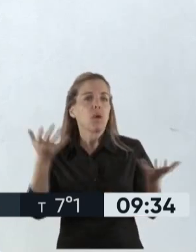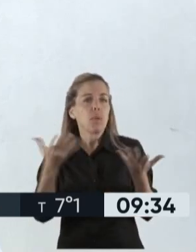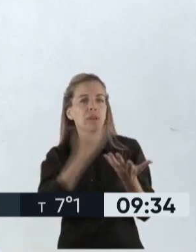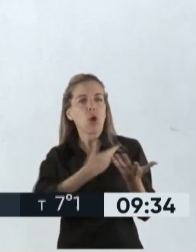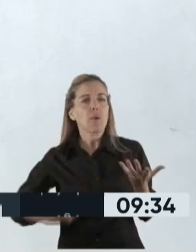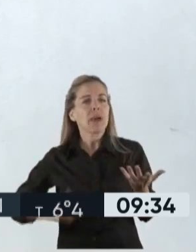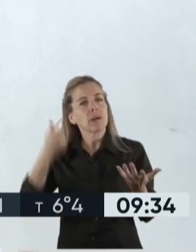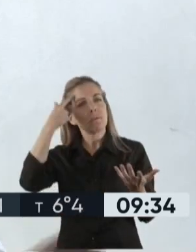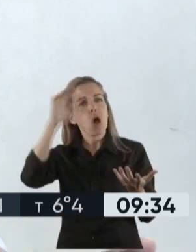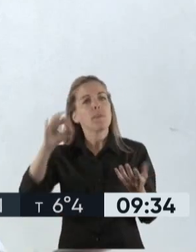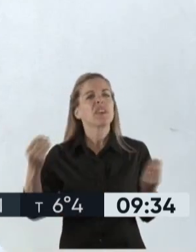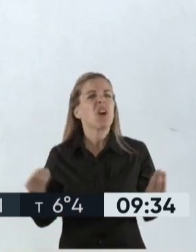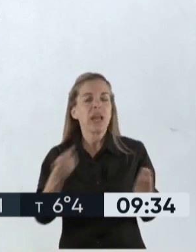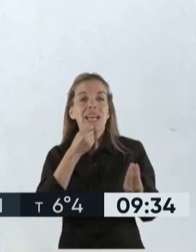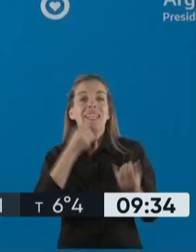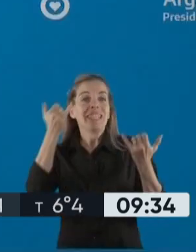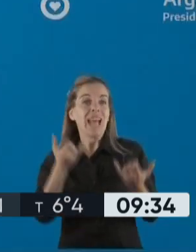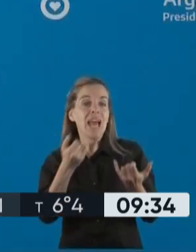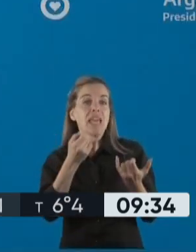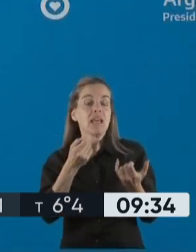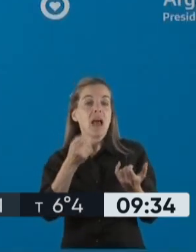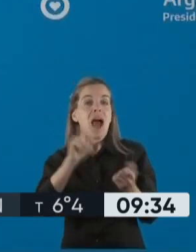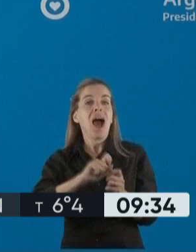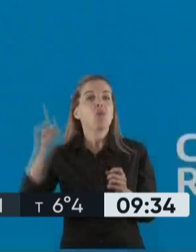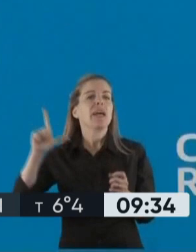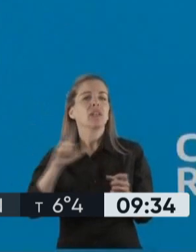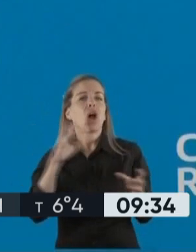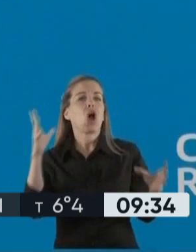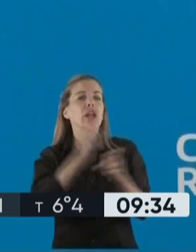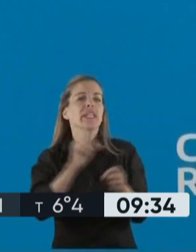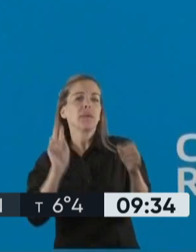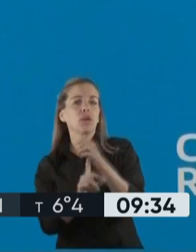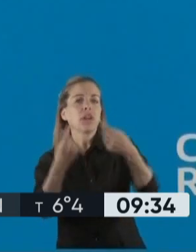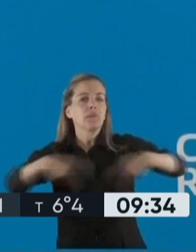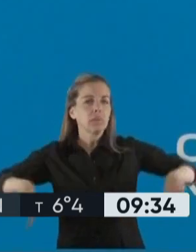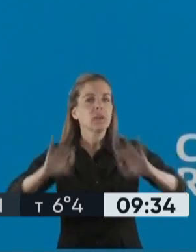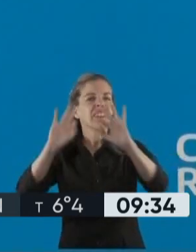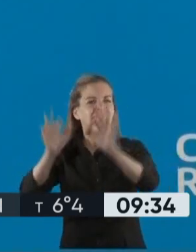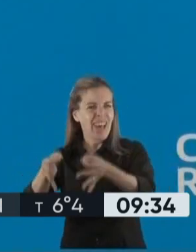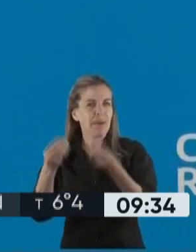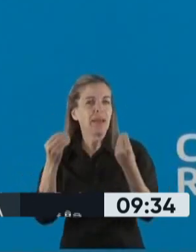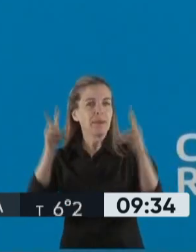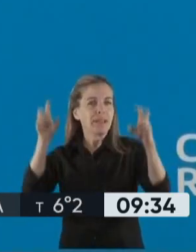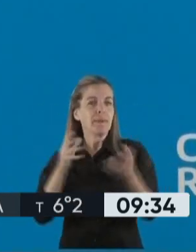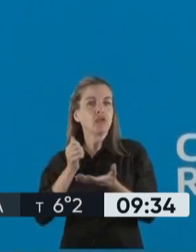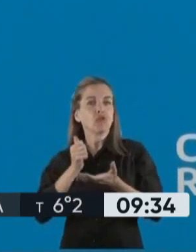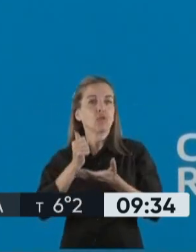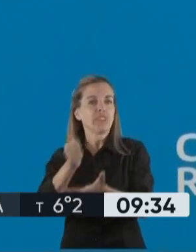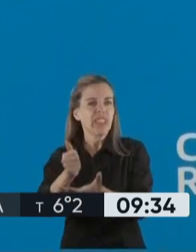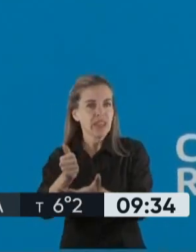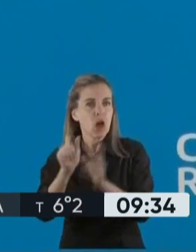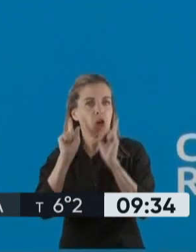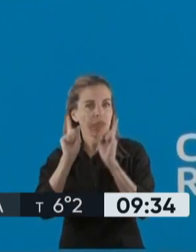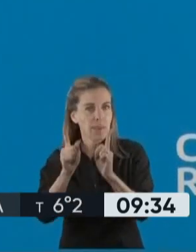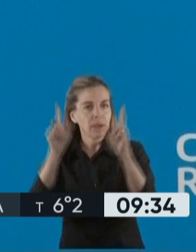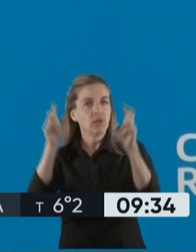aplicarse, en todo caso, si hubiera un aumento al transporte. Gracias. Ustedes saben que el tema del transporte y los subsidios al transporte es otro de los temas que están en la agenda,